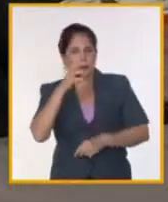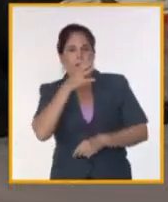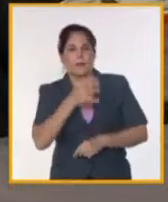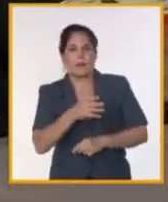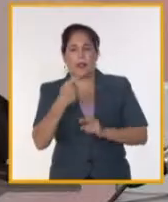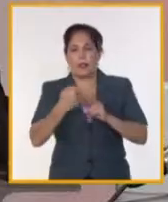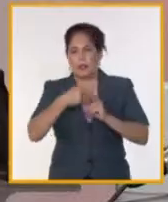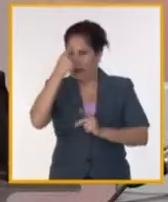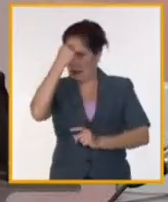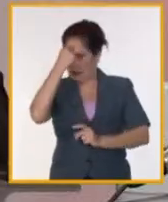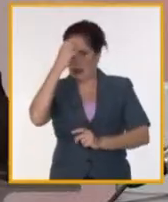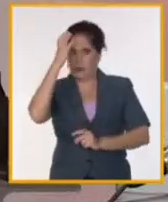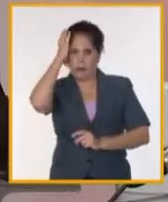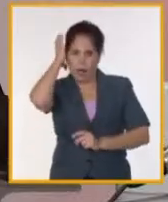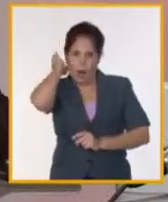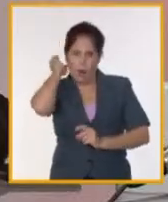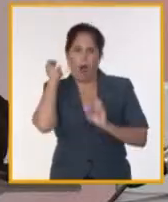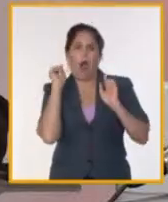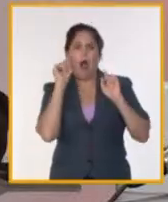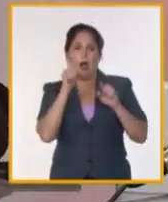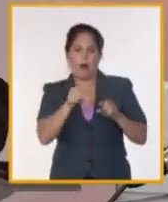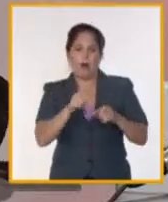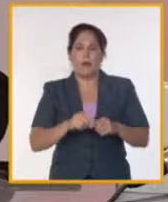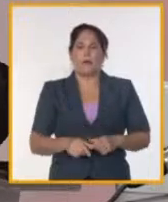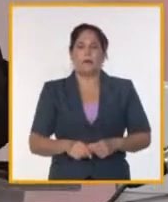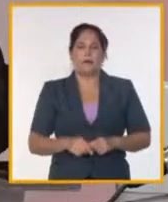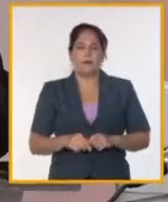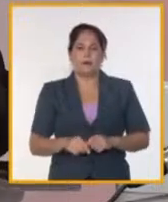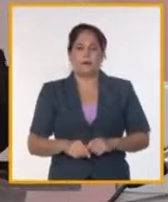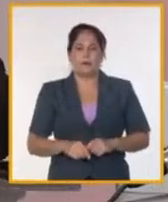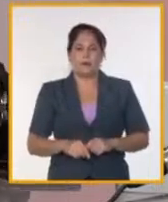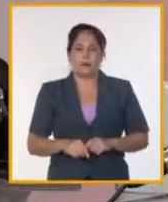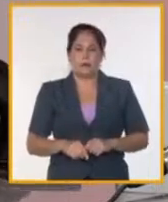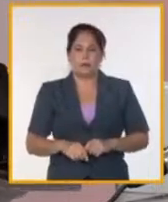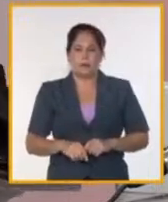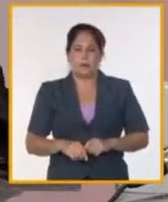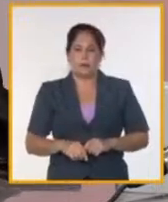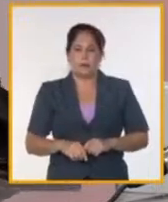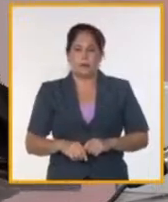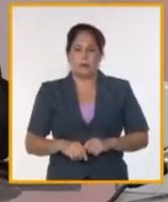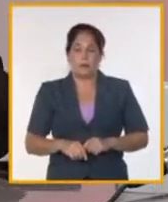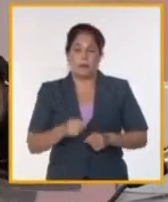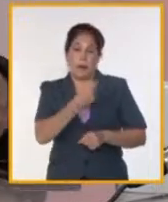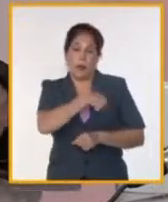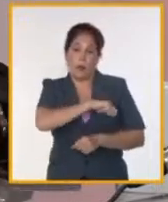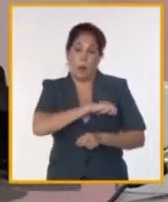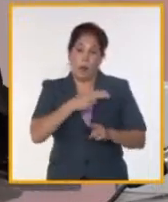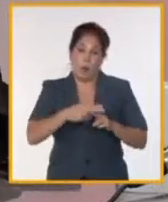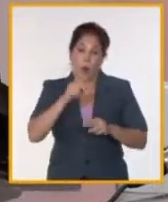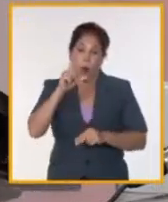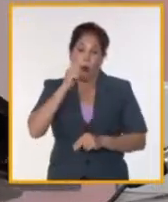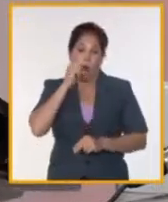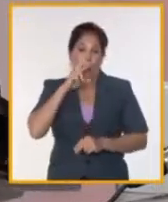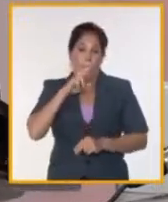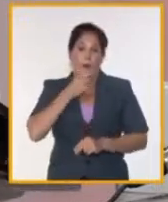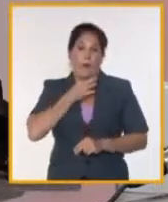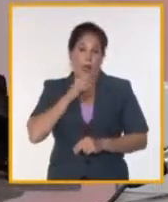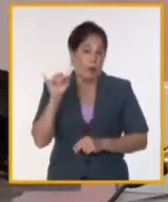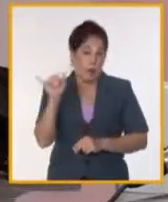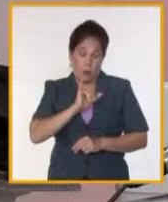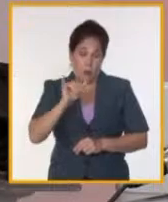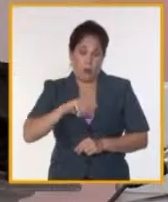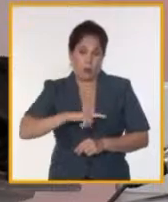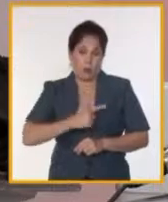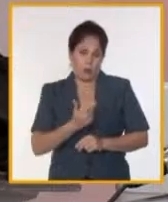la presencia de Fidel en el cobre, ese poblado minero por naturaleza y de tanta trascendencia también para la